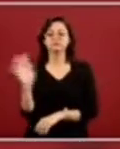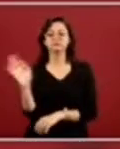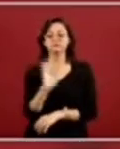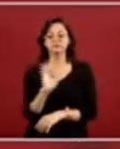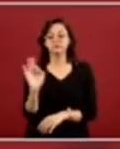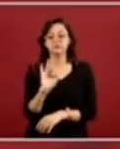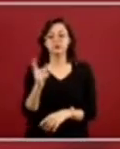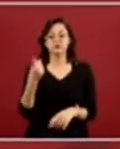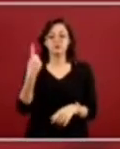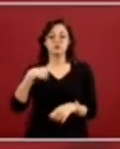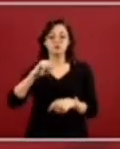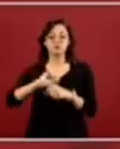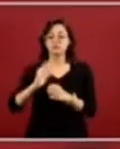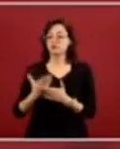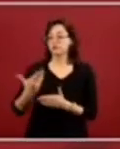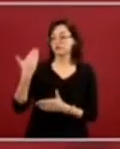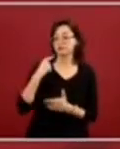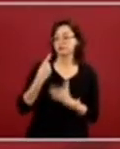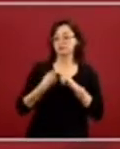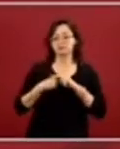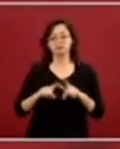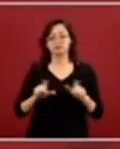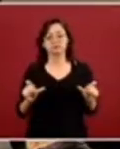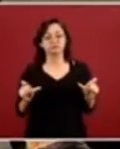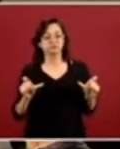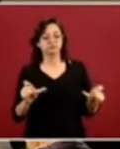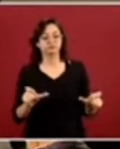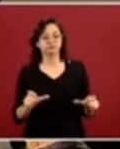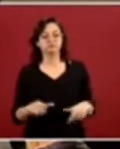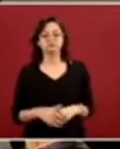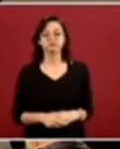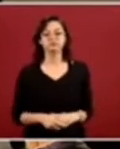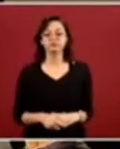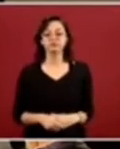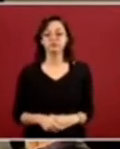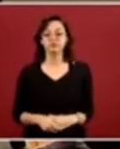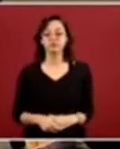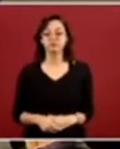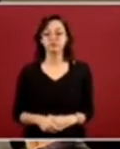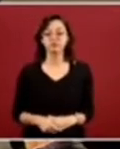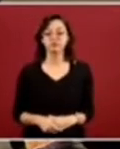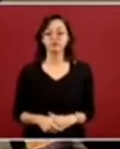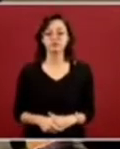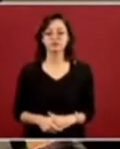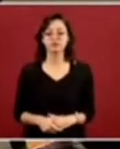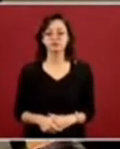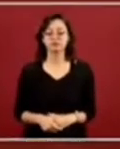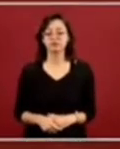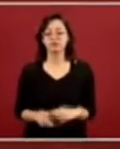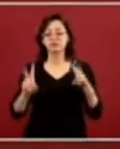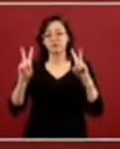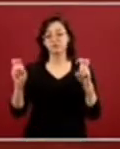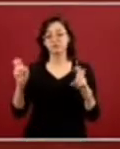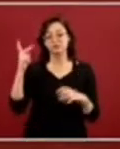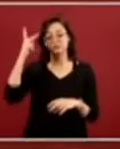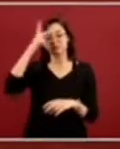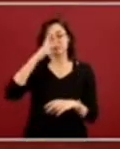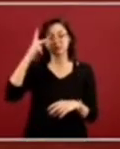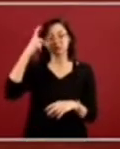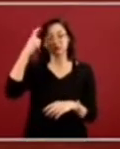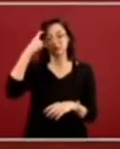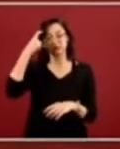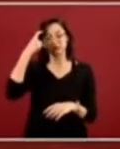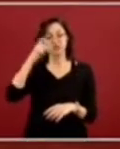desde la semana pasada, así lo dispusimos. Y respecto a salud mental, ya hemos tenido al menos